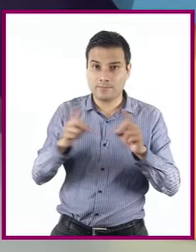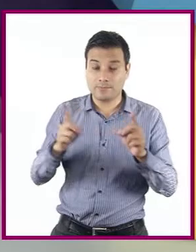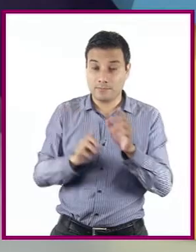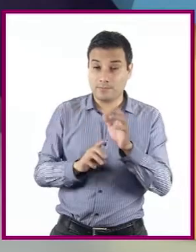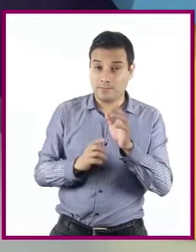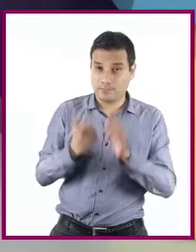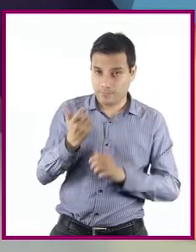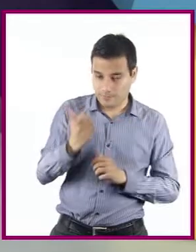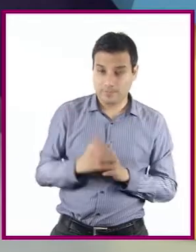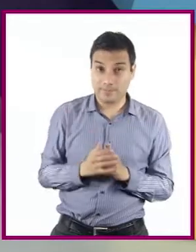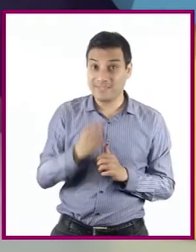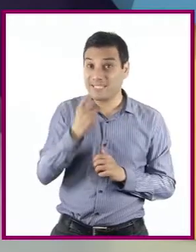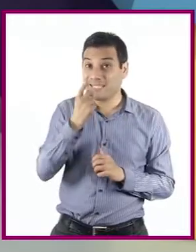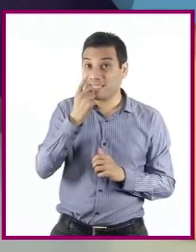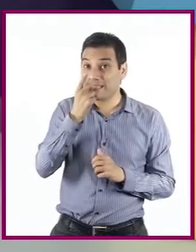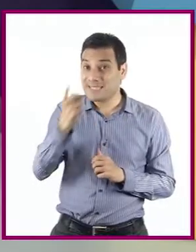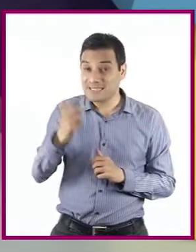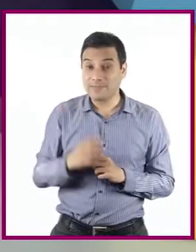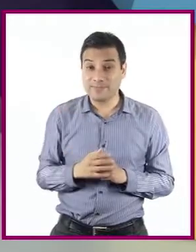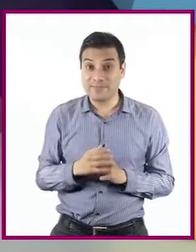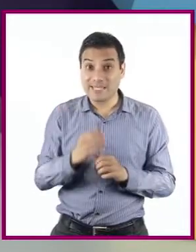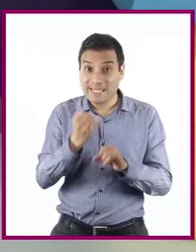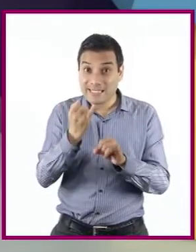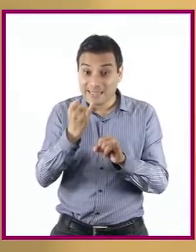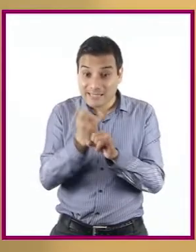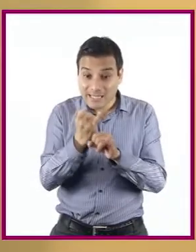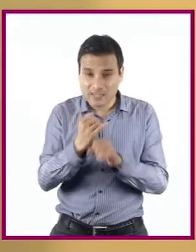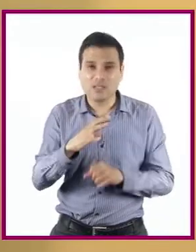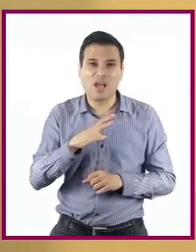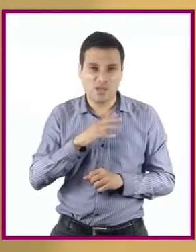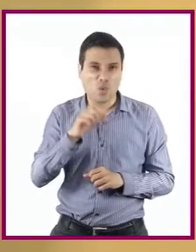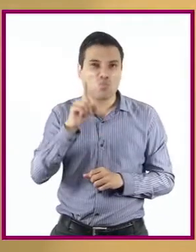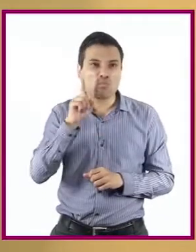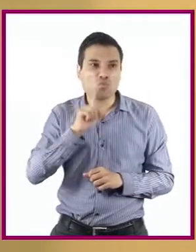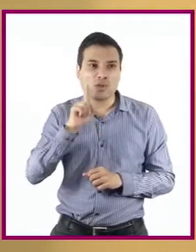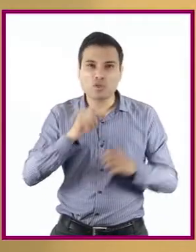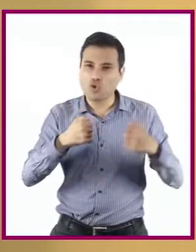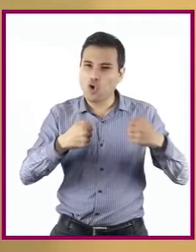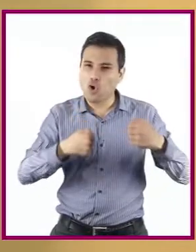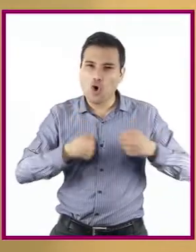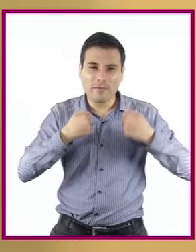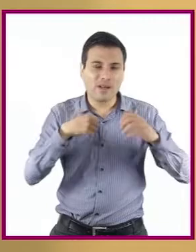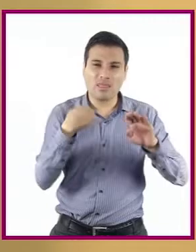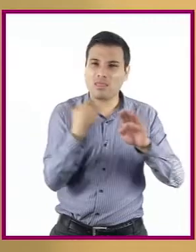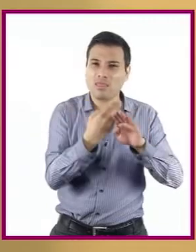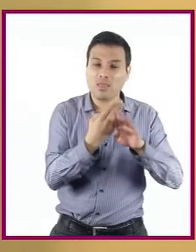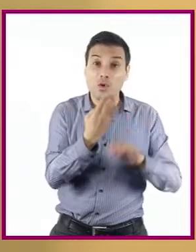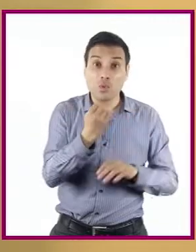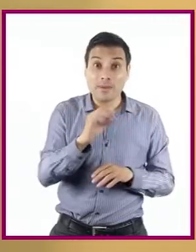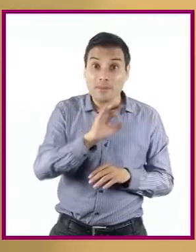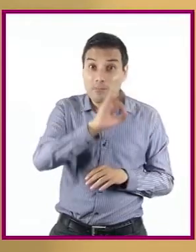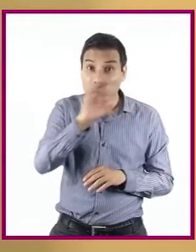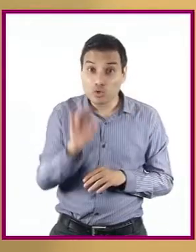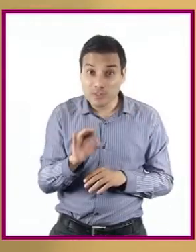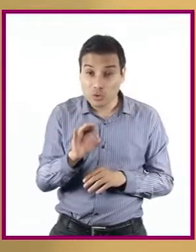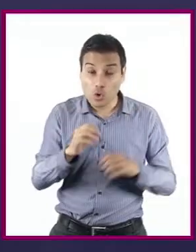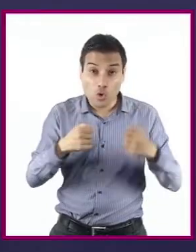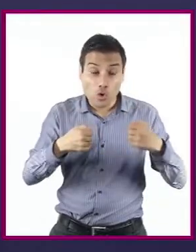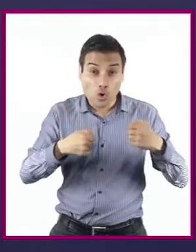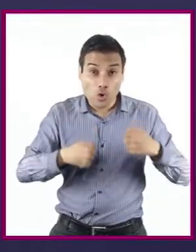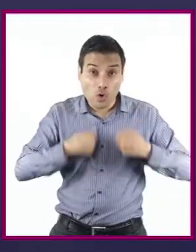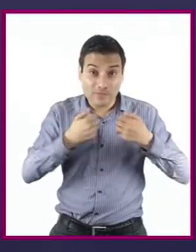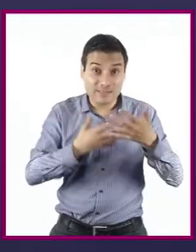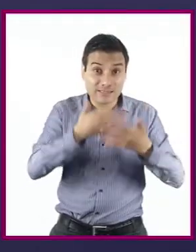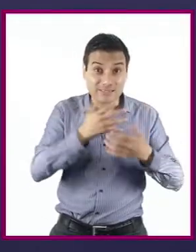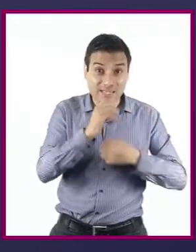afecta significativamente a mujeres y adolescentes. Es decir, el 9% de las y los jóvenes de